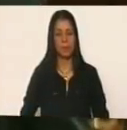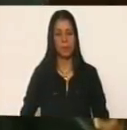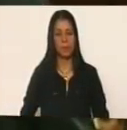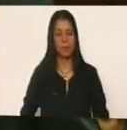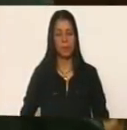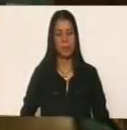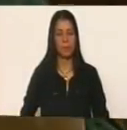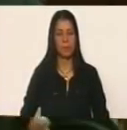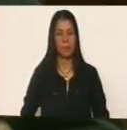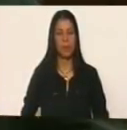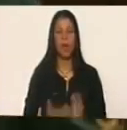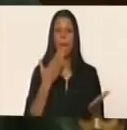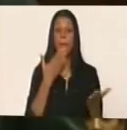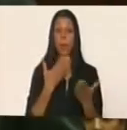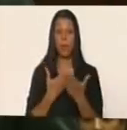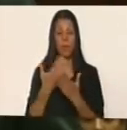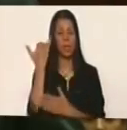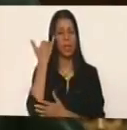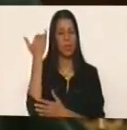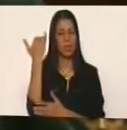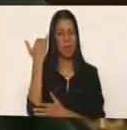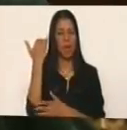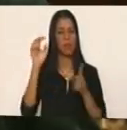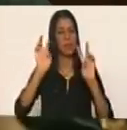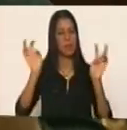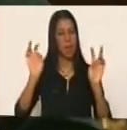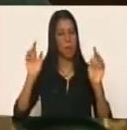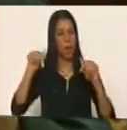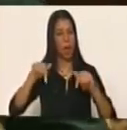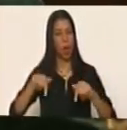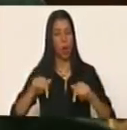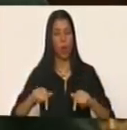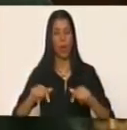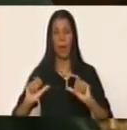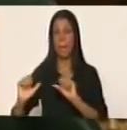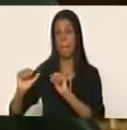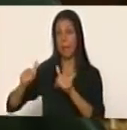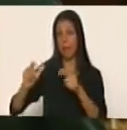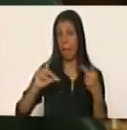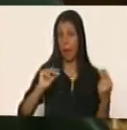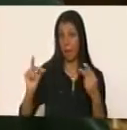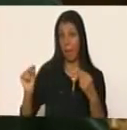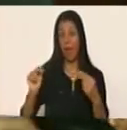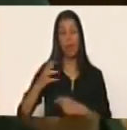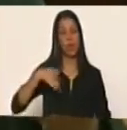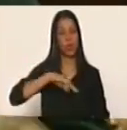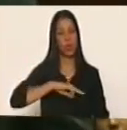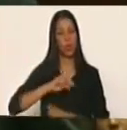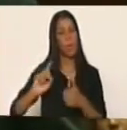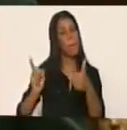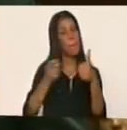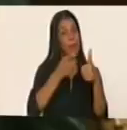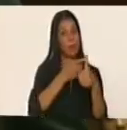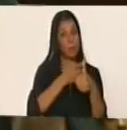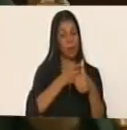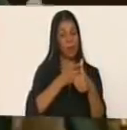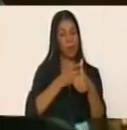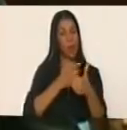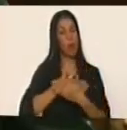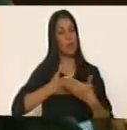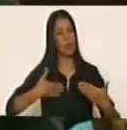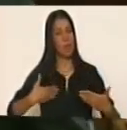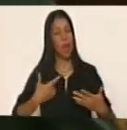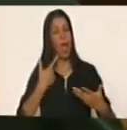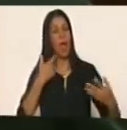Ante la propuesta de punto que se abre el día de hoy, bueno, nosotros en primer lugar queremos